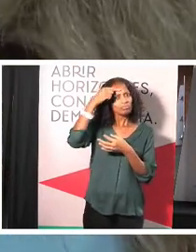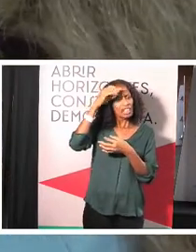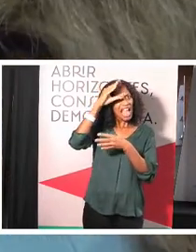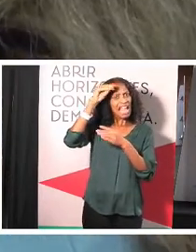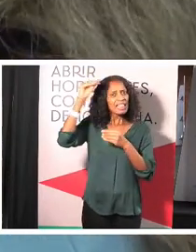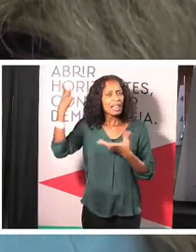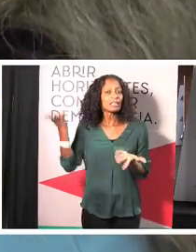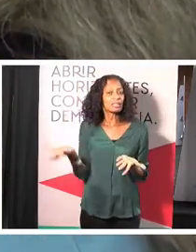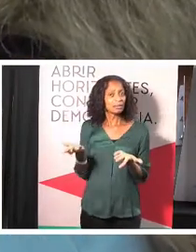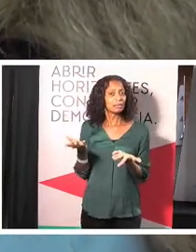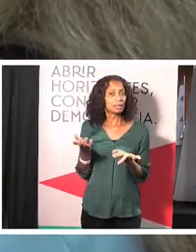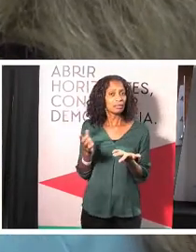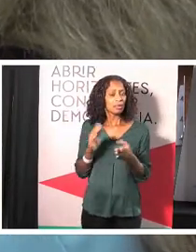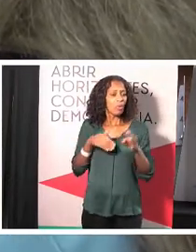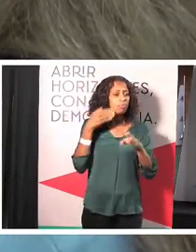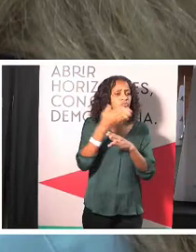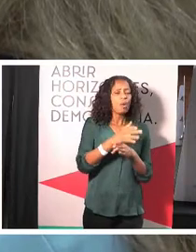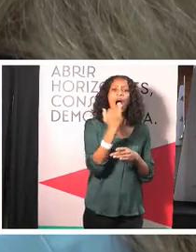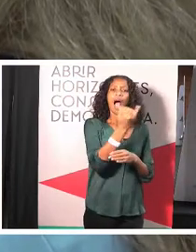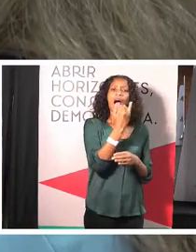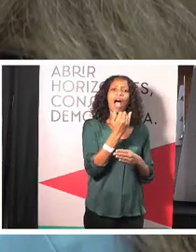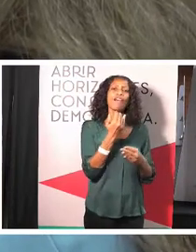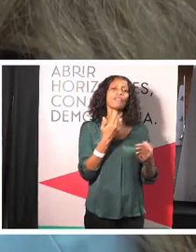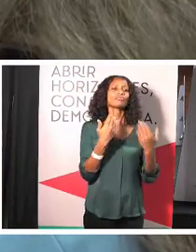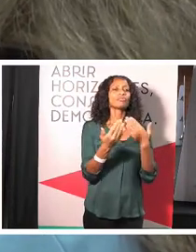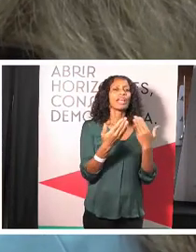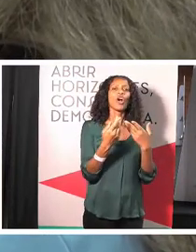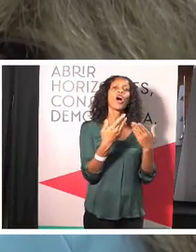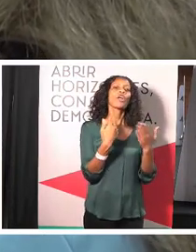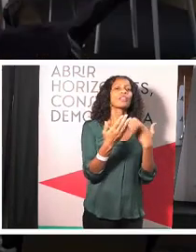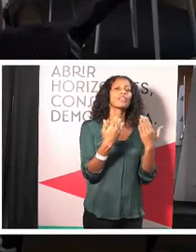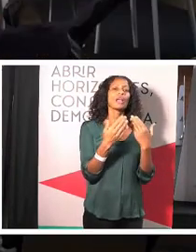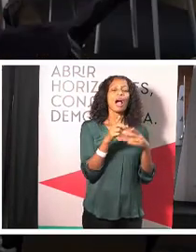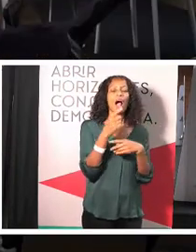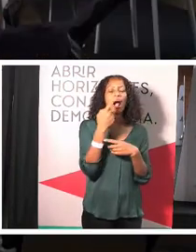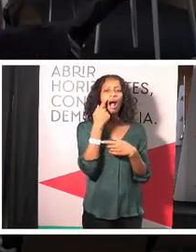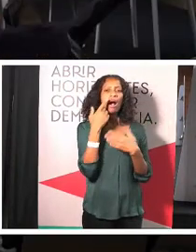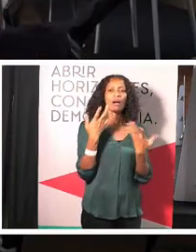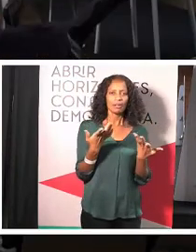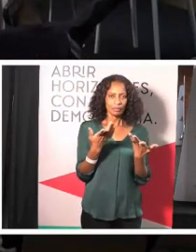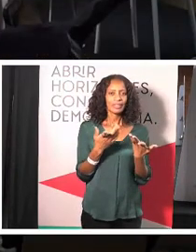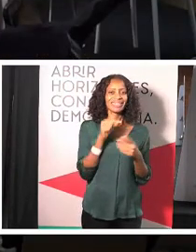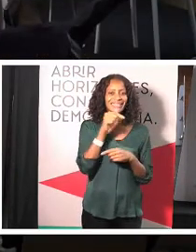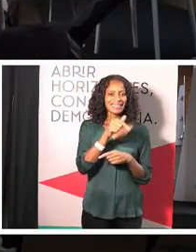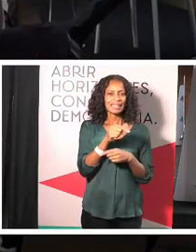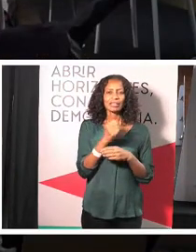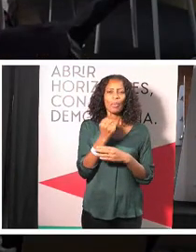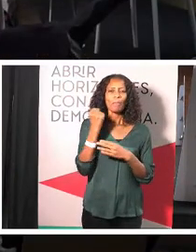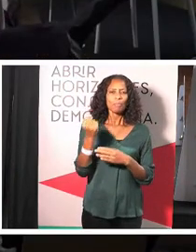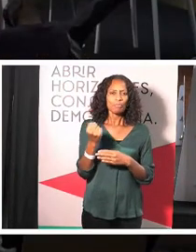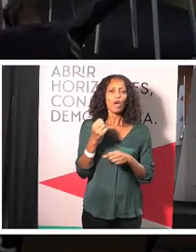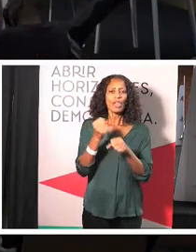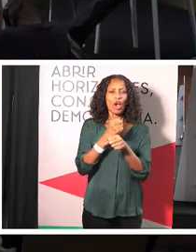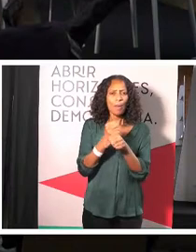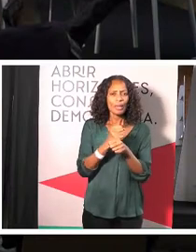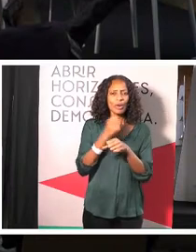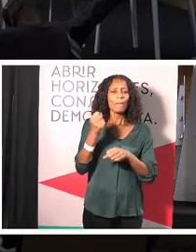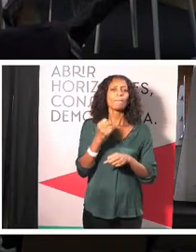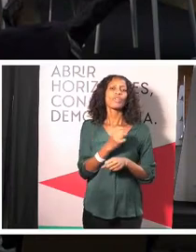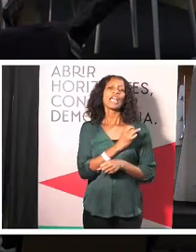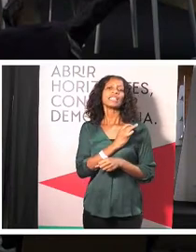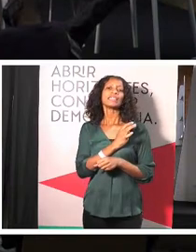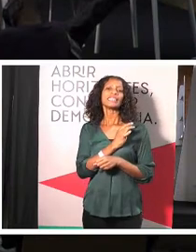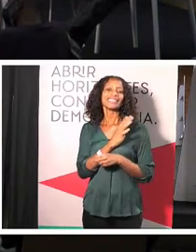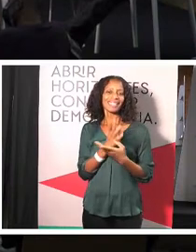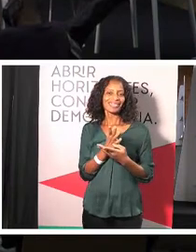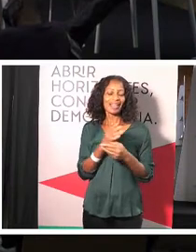crea una cosa que se llama el contrapoder obrero, el contrapoder sindical. Y a partir de ahí empieza la presión